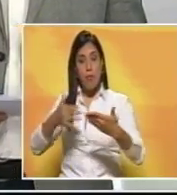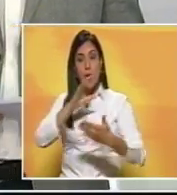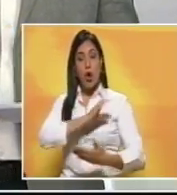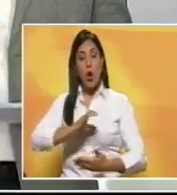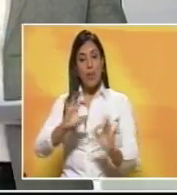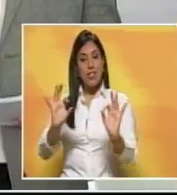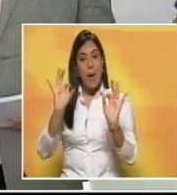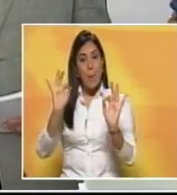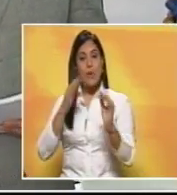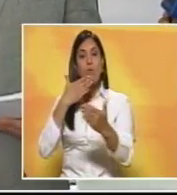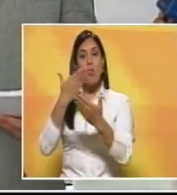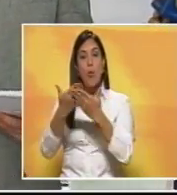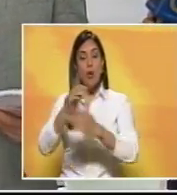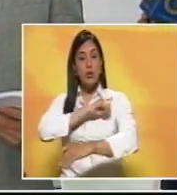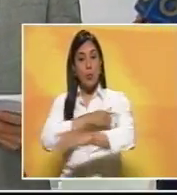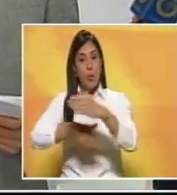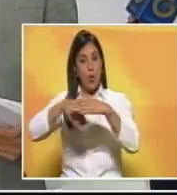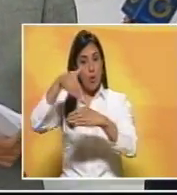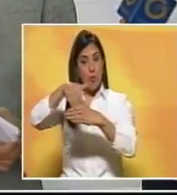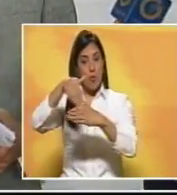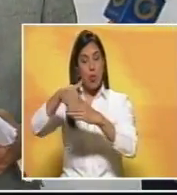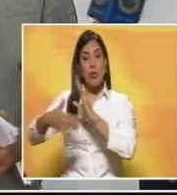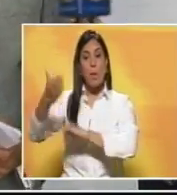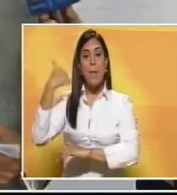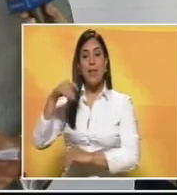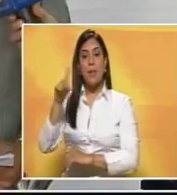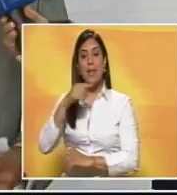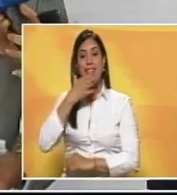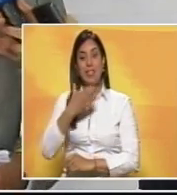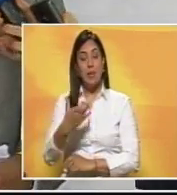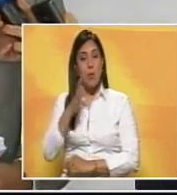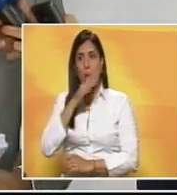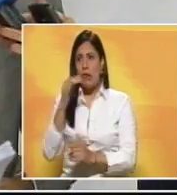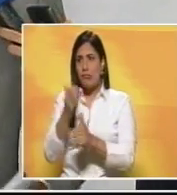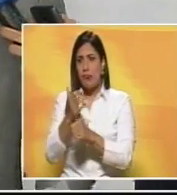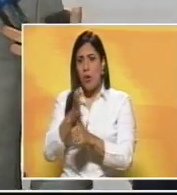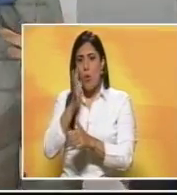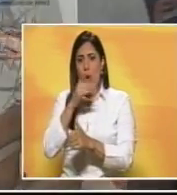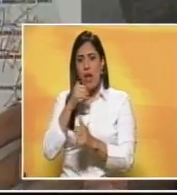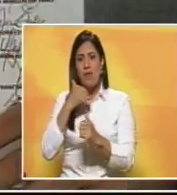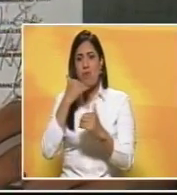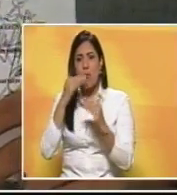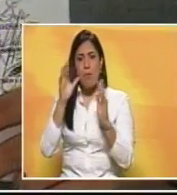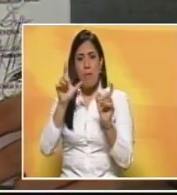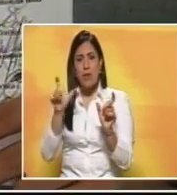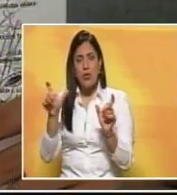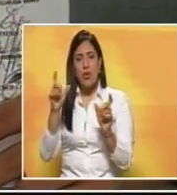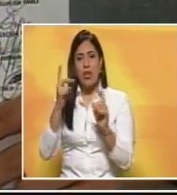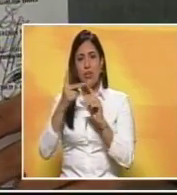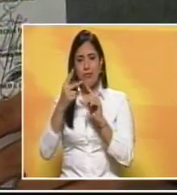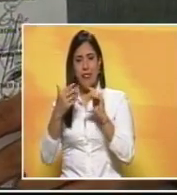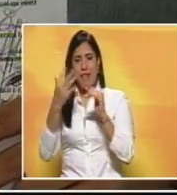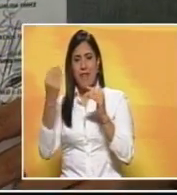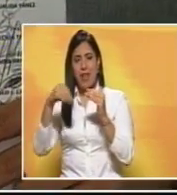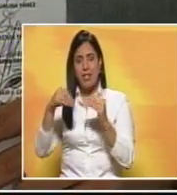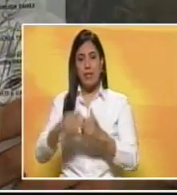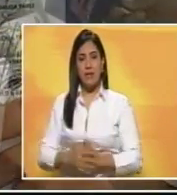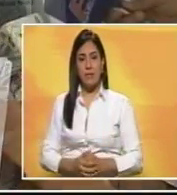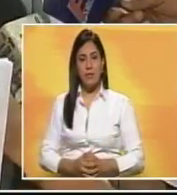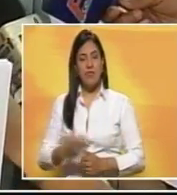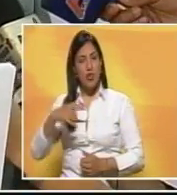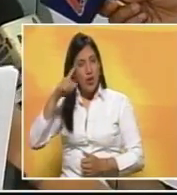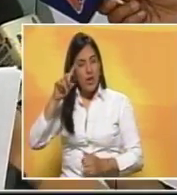Comisión Especial de Postulaciones del Poder Electoral el pasado mes de diciembre y que no se logró por falta de quórum por parte de las 2/3 partes. Creo que